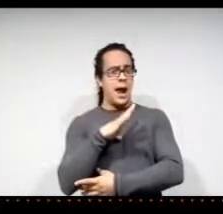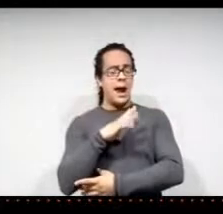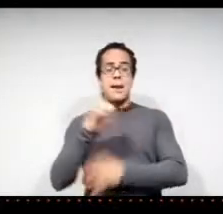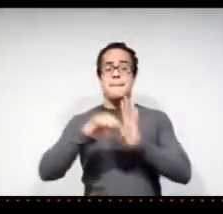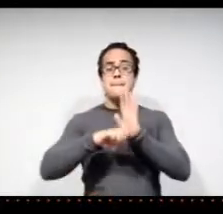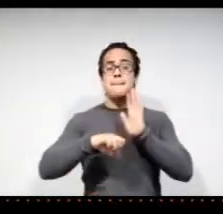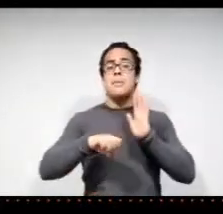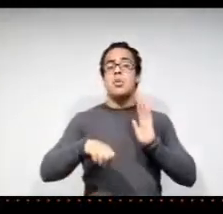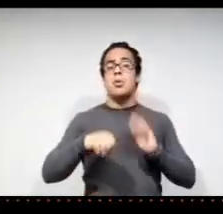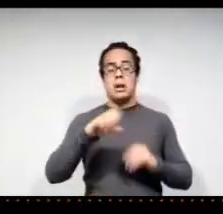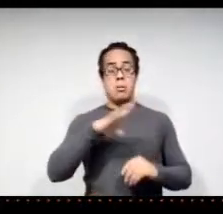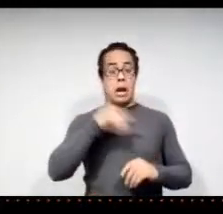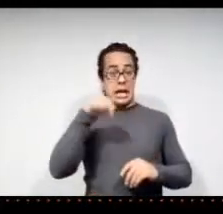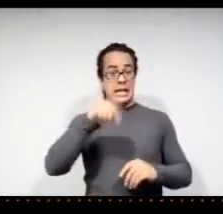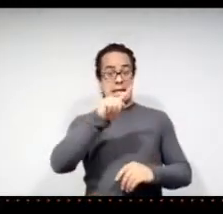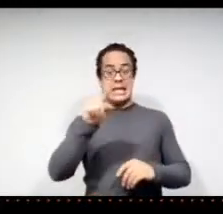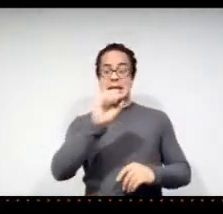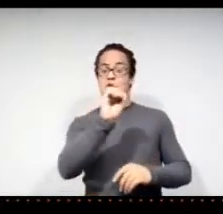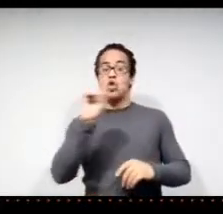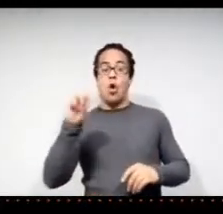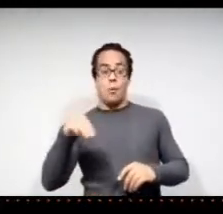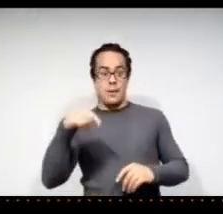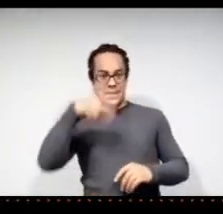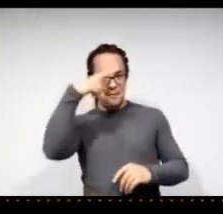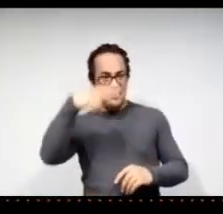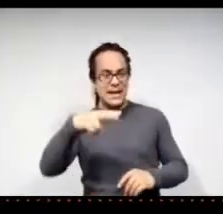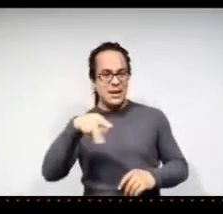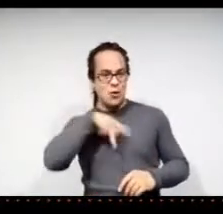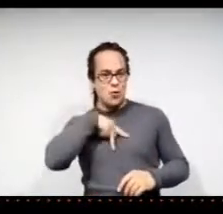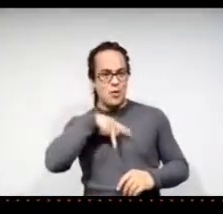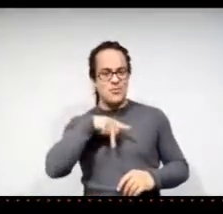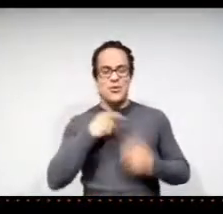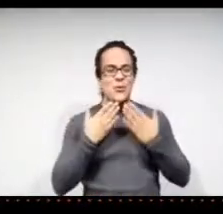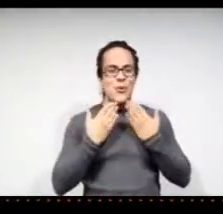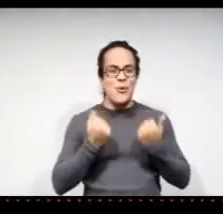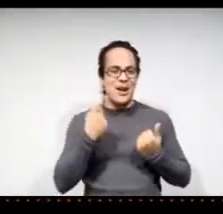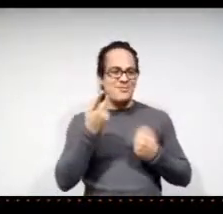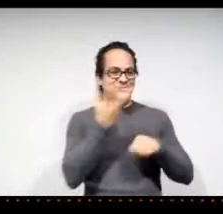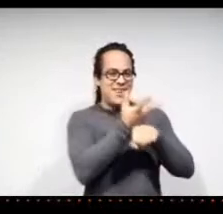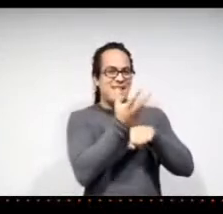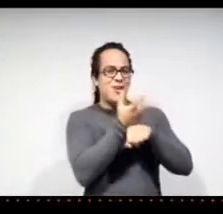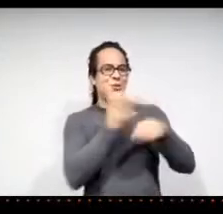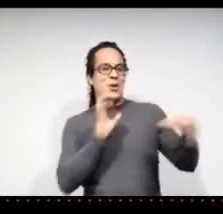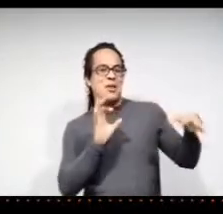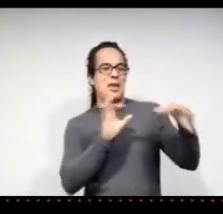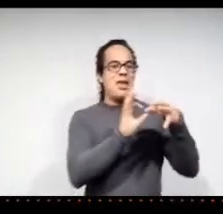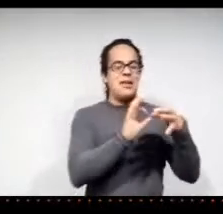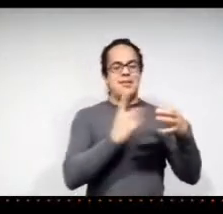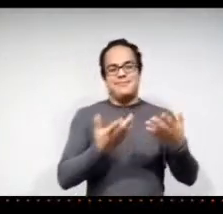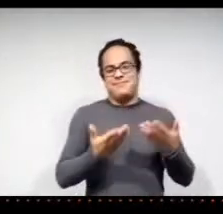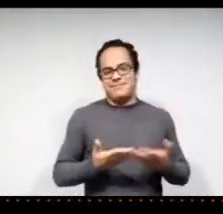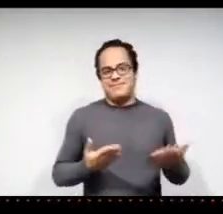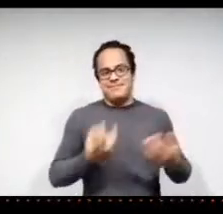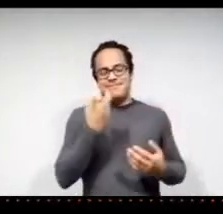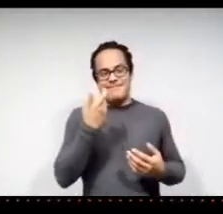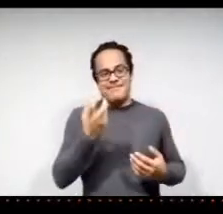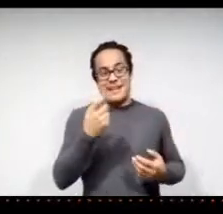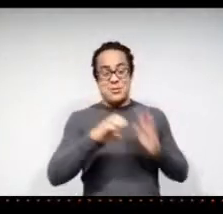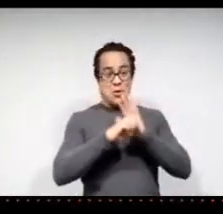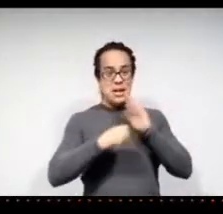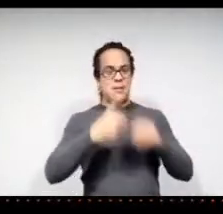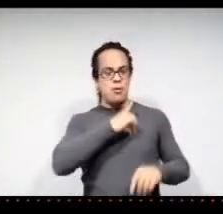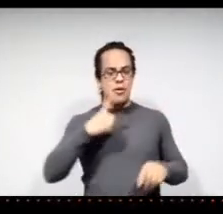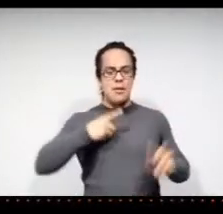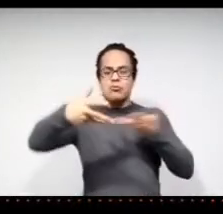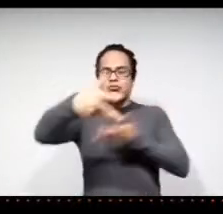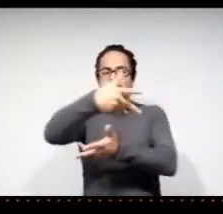comillas, el Zoom mexicano, por poner un ejemplo? Yo creo que sí ya llegó el momento en esta cuestión que hablaba Pepe de colaboración,